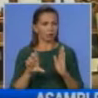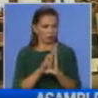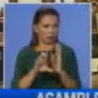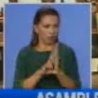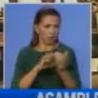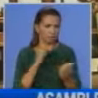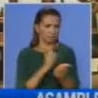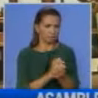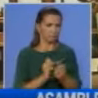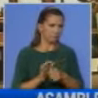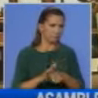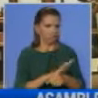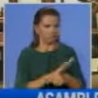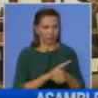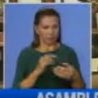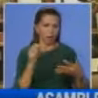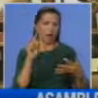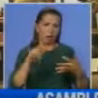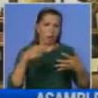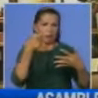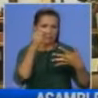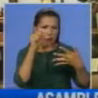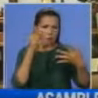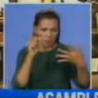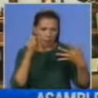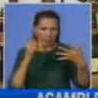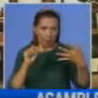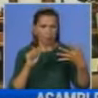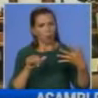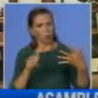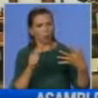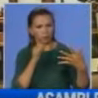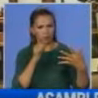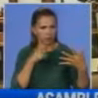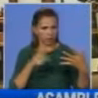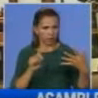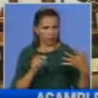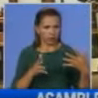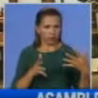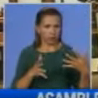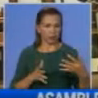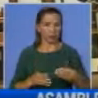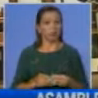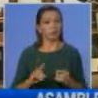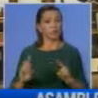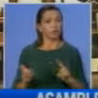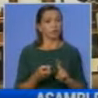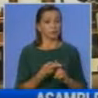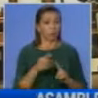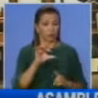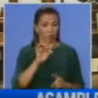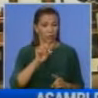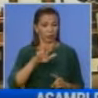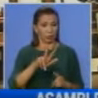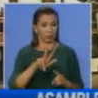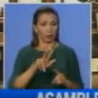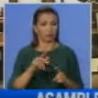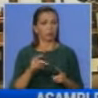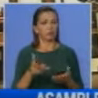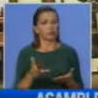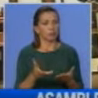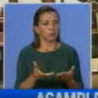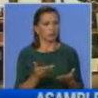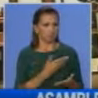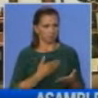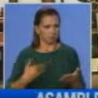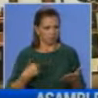Código Integral Penal. Varios asambleístas han intervenido ya, luego de que se dio una larga lectura a las 83 objeciones que realizó